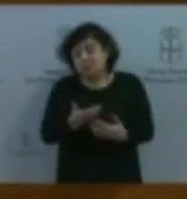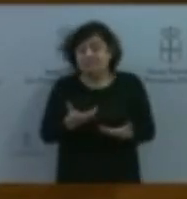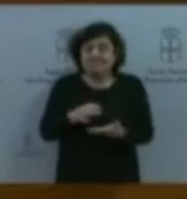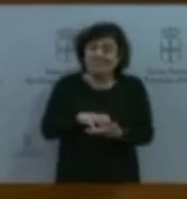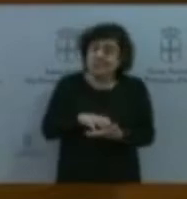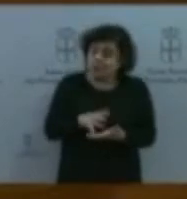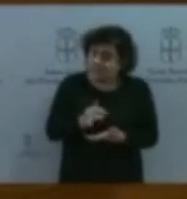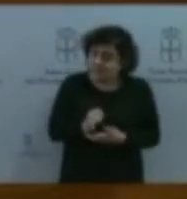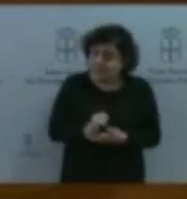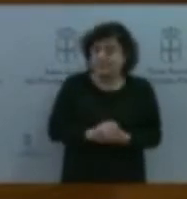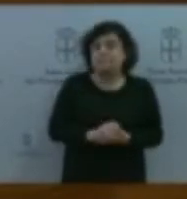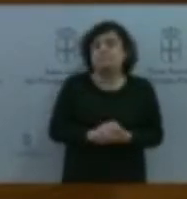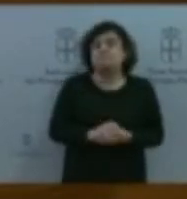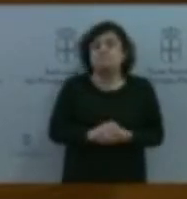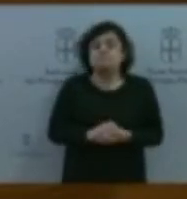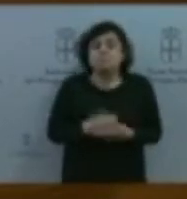porque sí que creemos que,